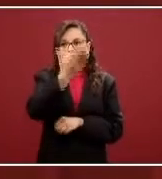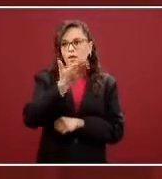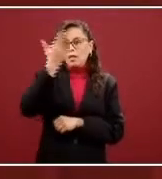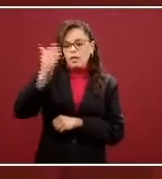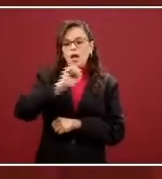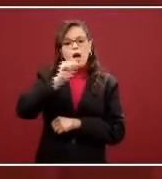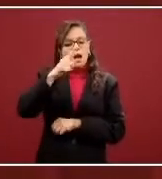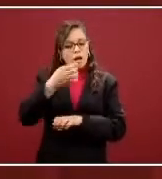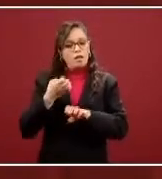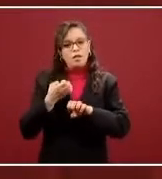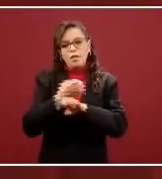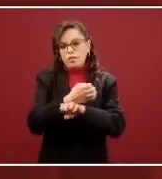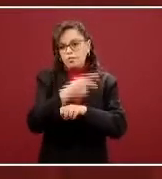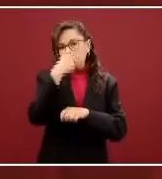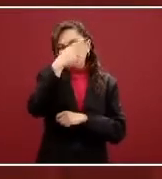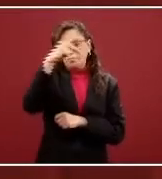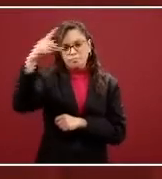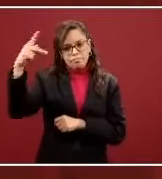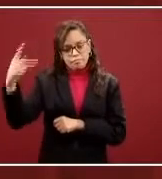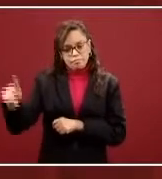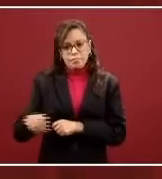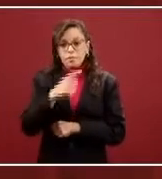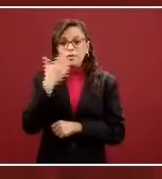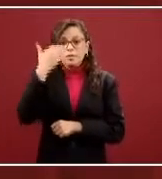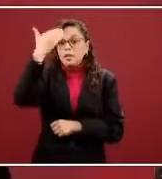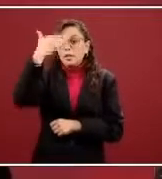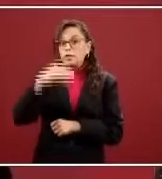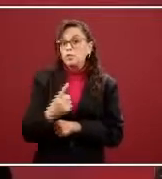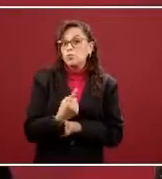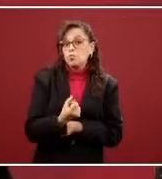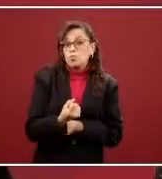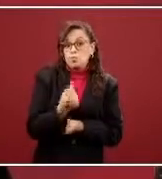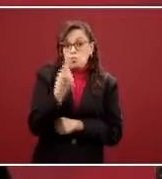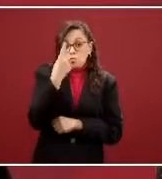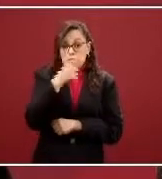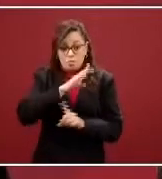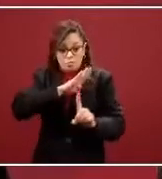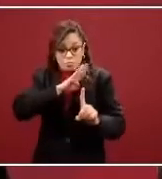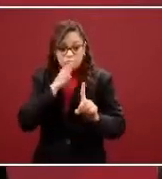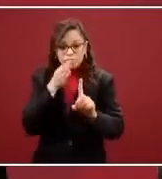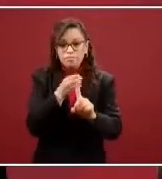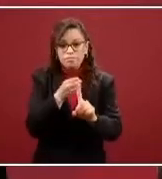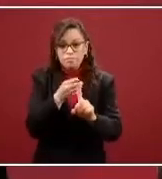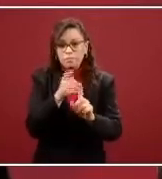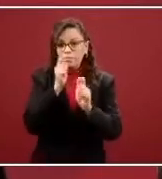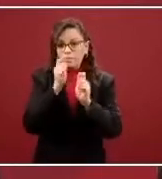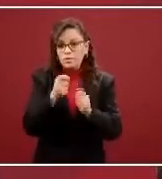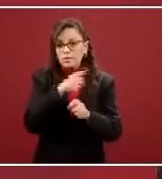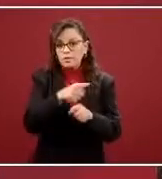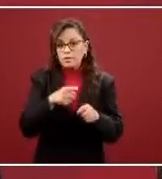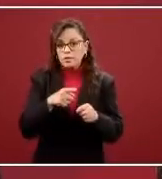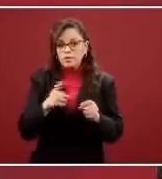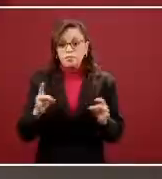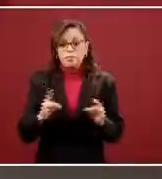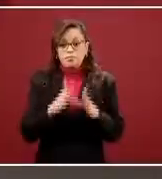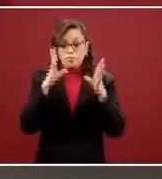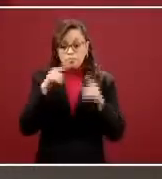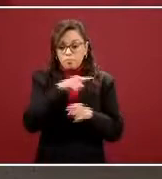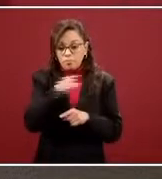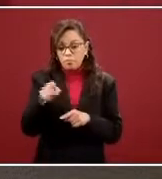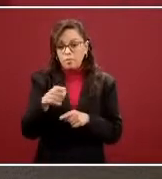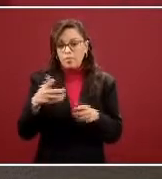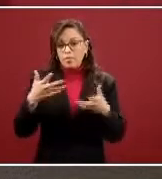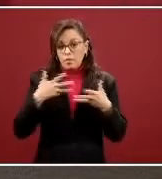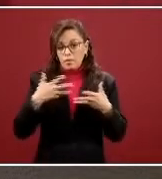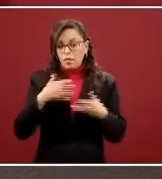Entonces, si se quiere conocer muy en particular las características de un caso o de si hubo